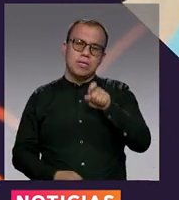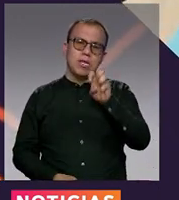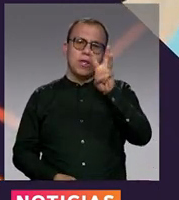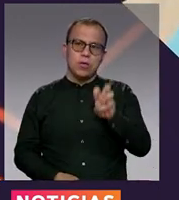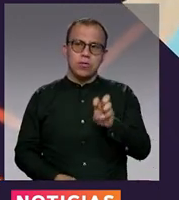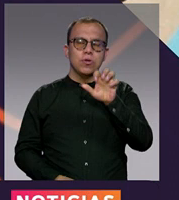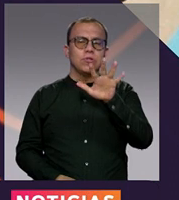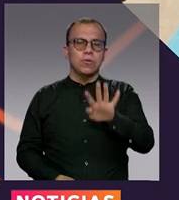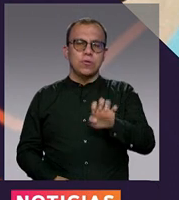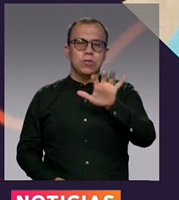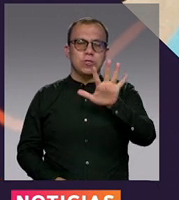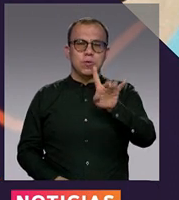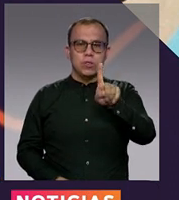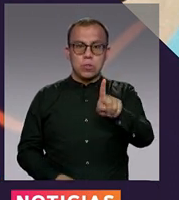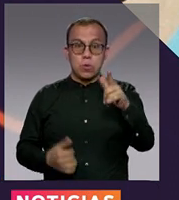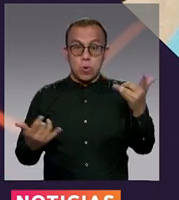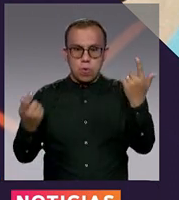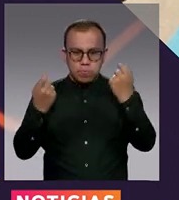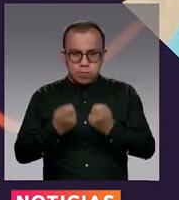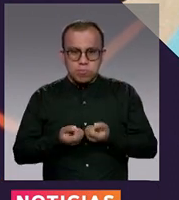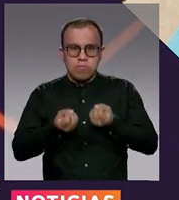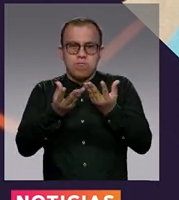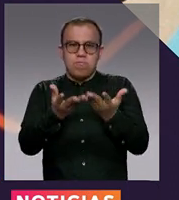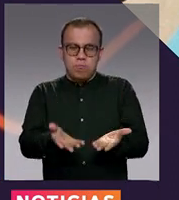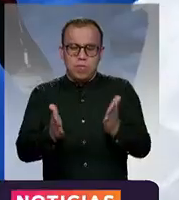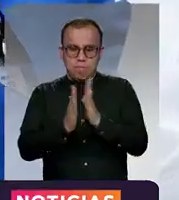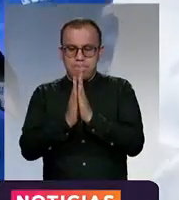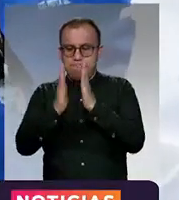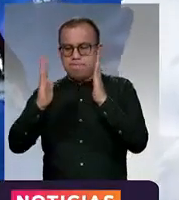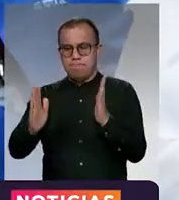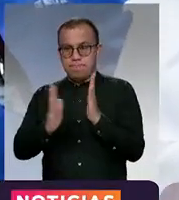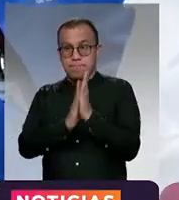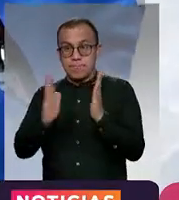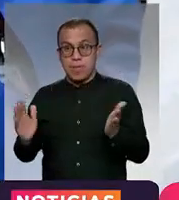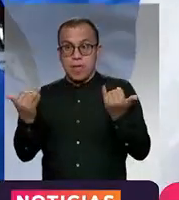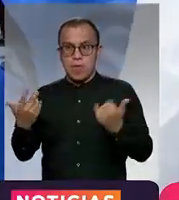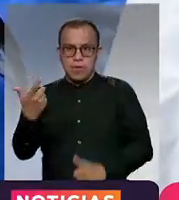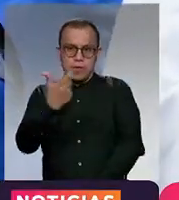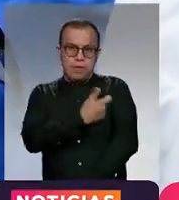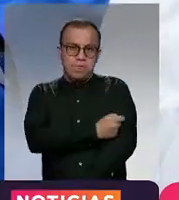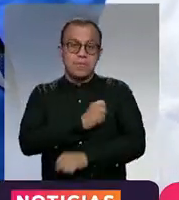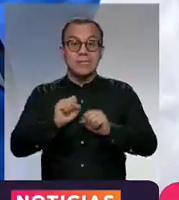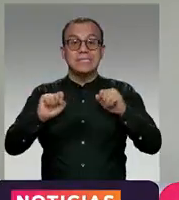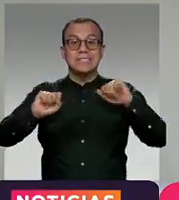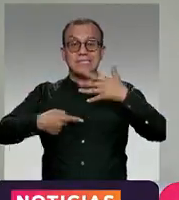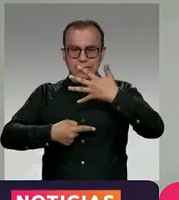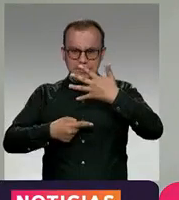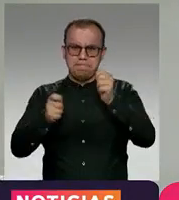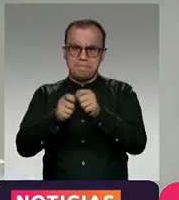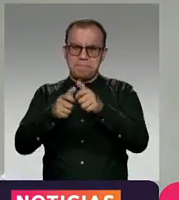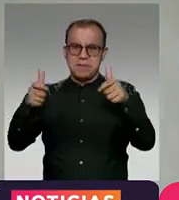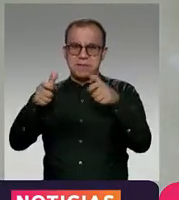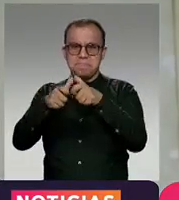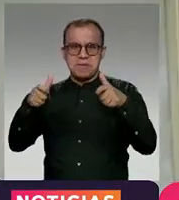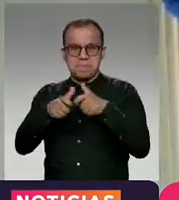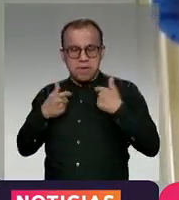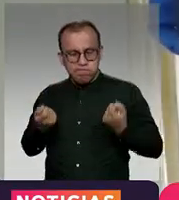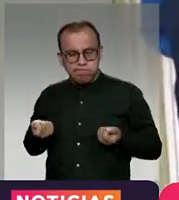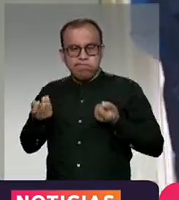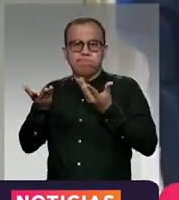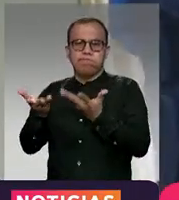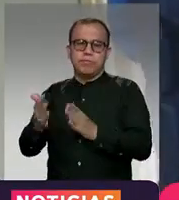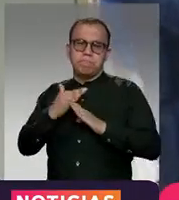distribuidas para inmunizar al talento humano de la etapa 1 estas son las 6 regiones que tienen la mayor cantidad de dosis asignadas para